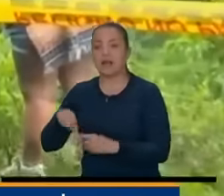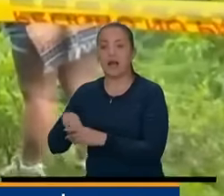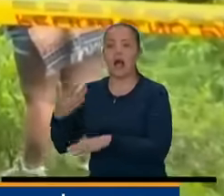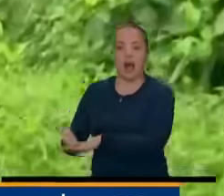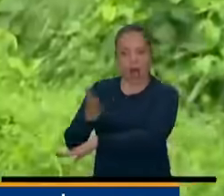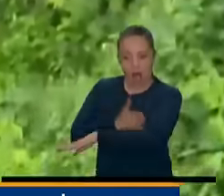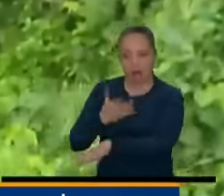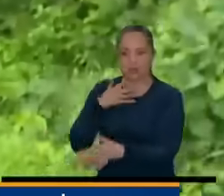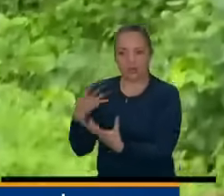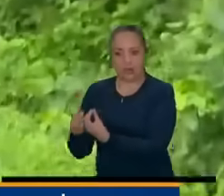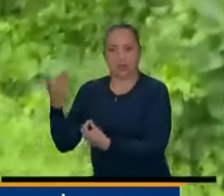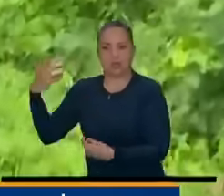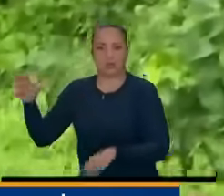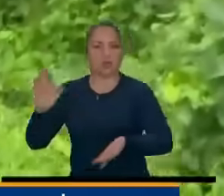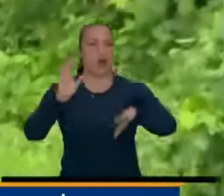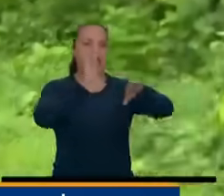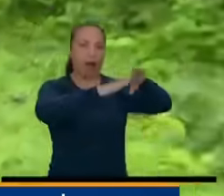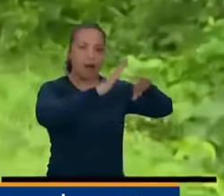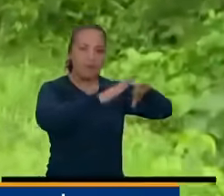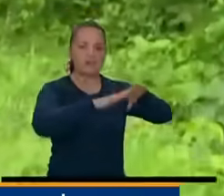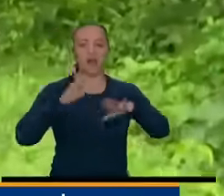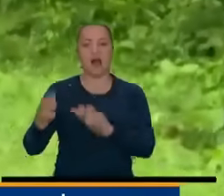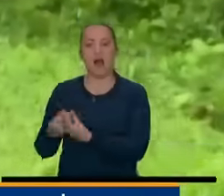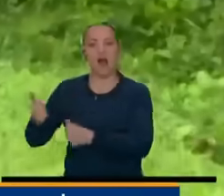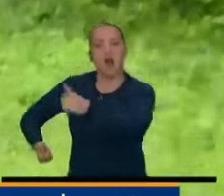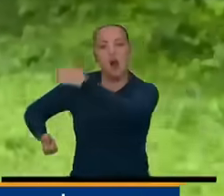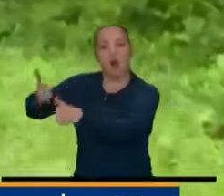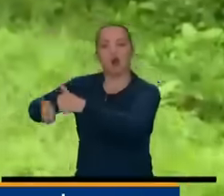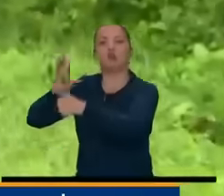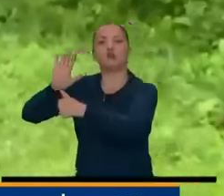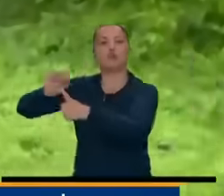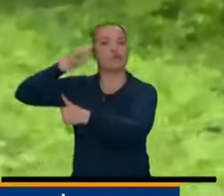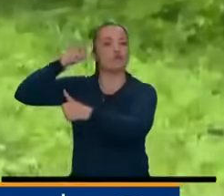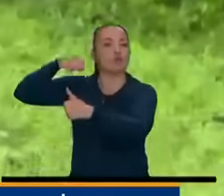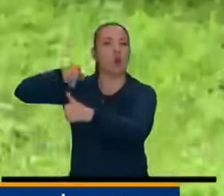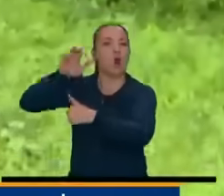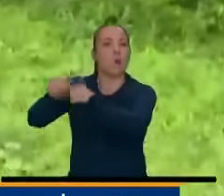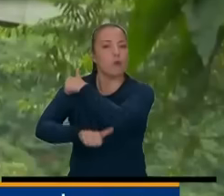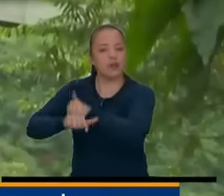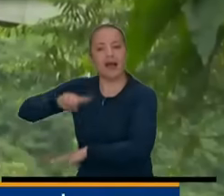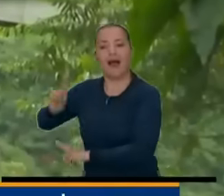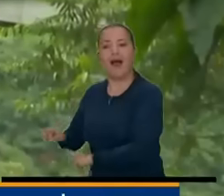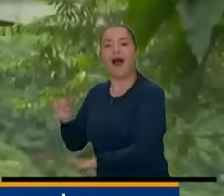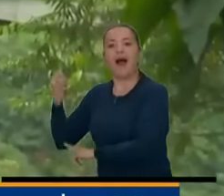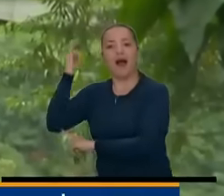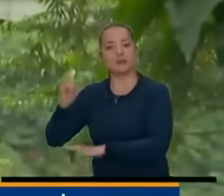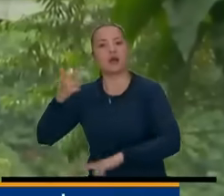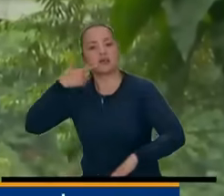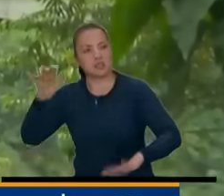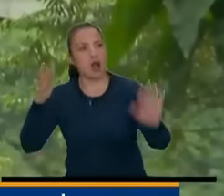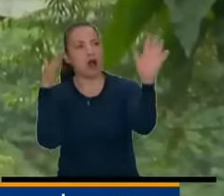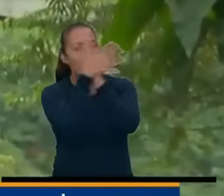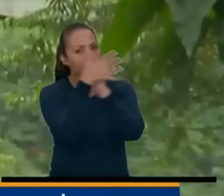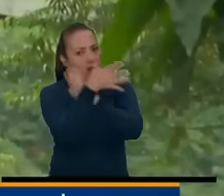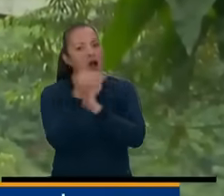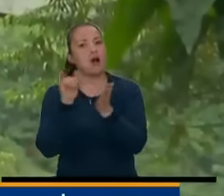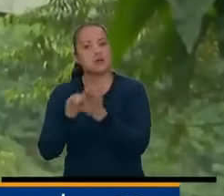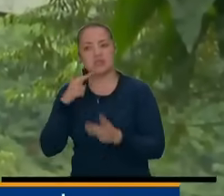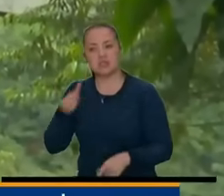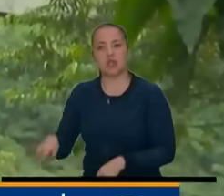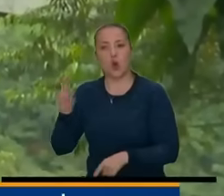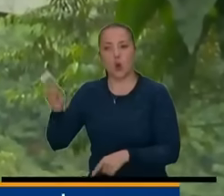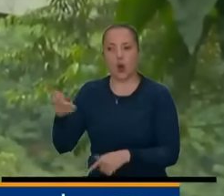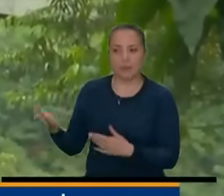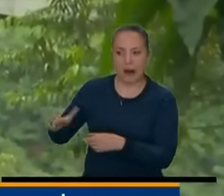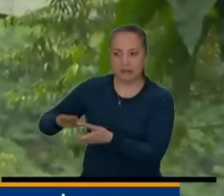varias advertencias por parte de los mismos gobernadores, tanto de Boyacá y Casanare, sobre las deficiencias que estaba presentando este puente Los